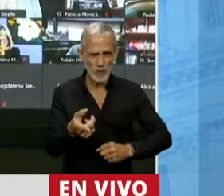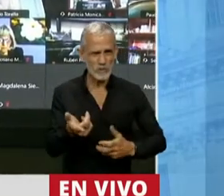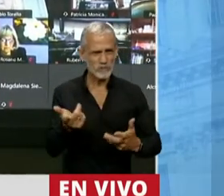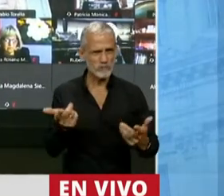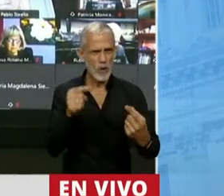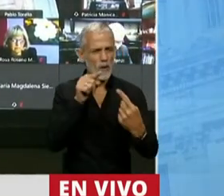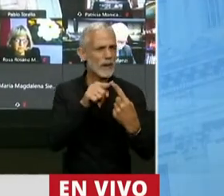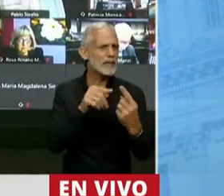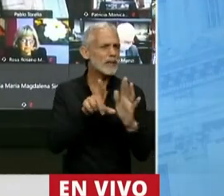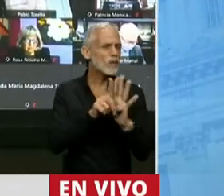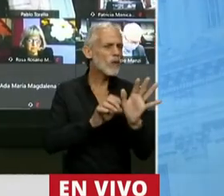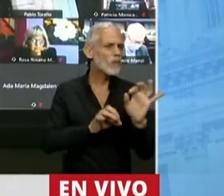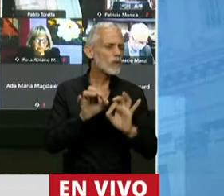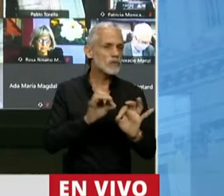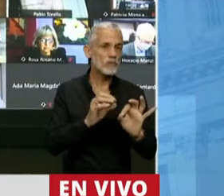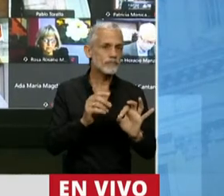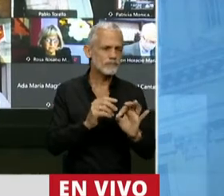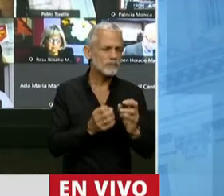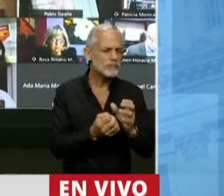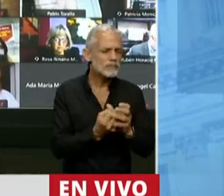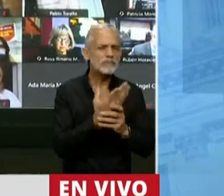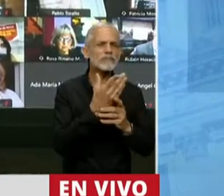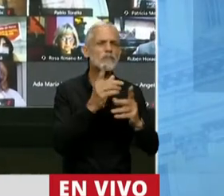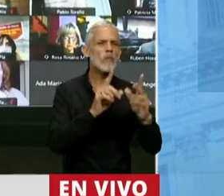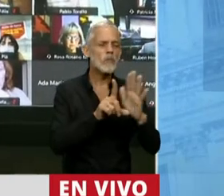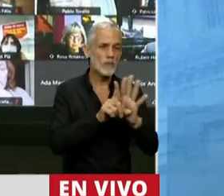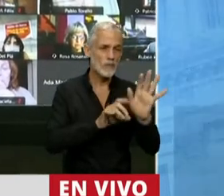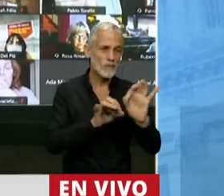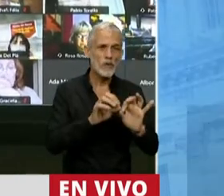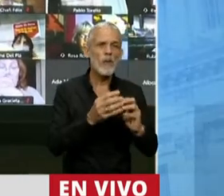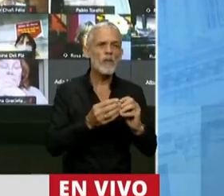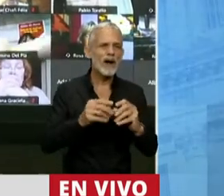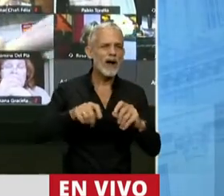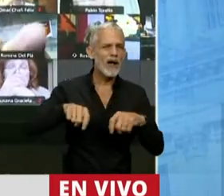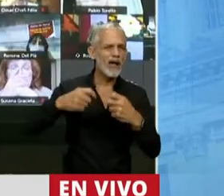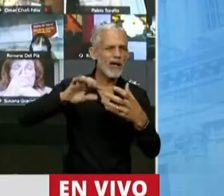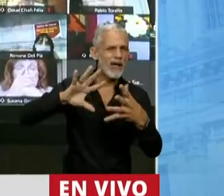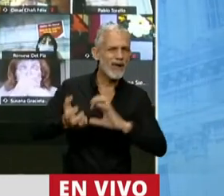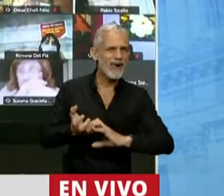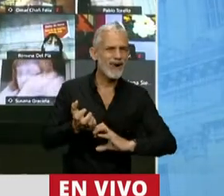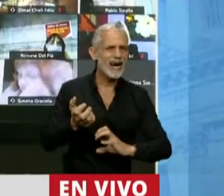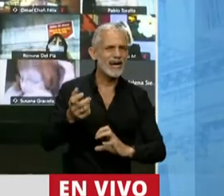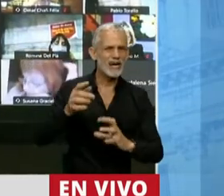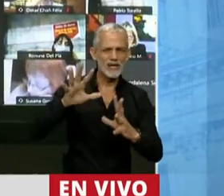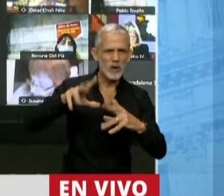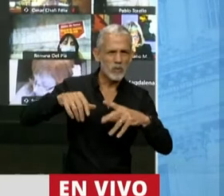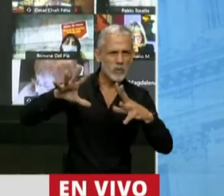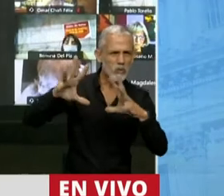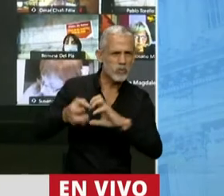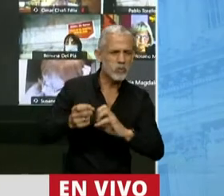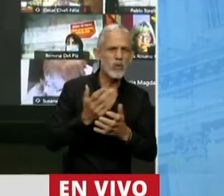porque el propósito con el que nació este proyecto de ley es perjudicar, es dañar,